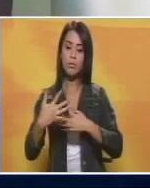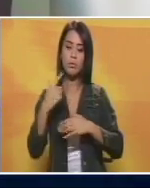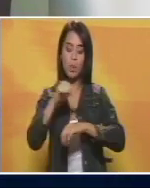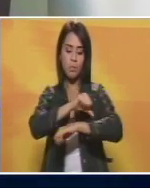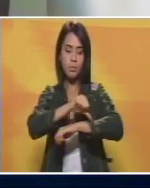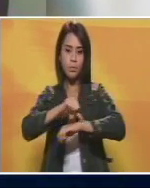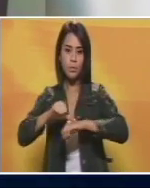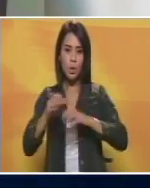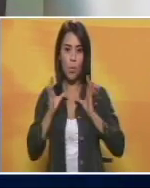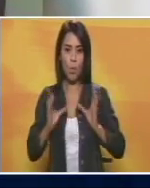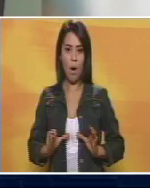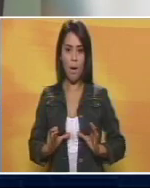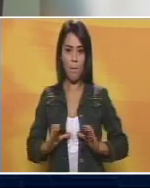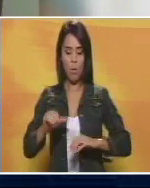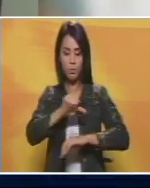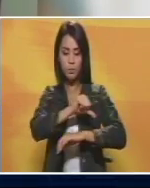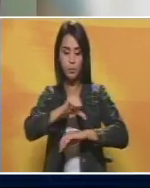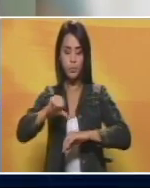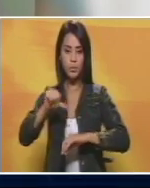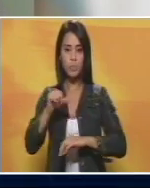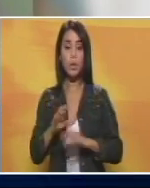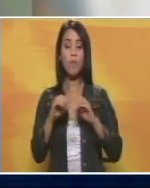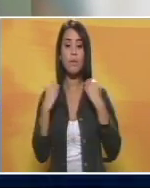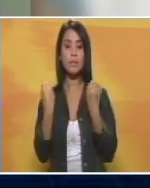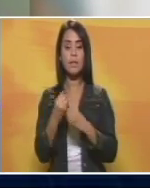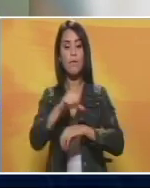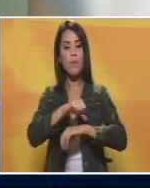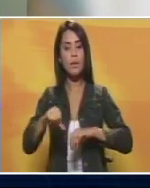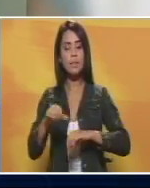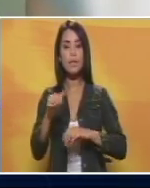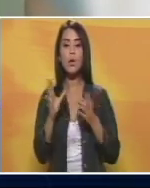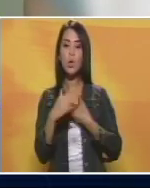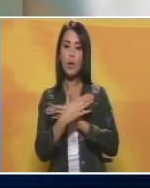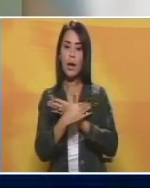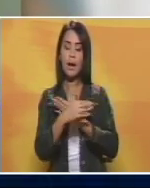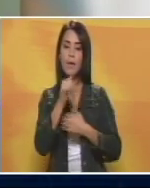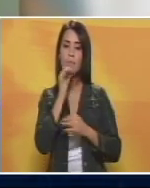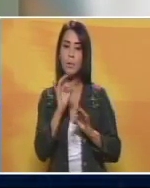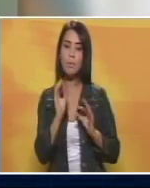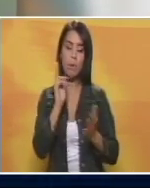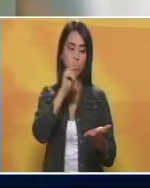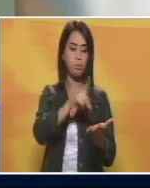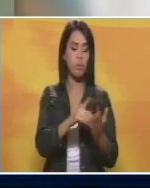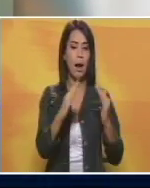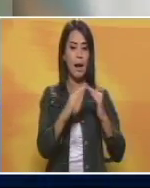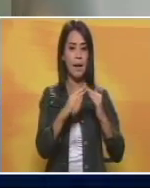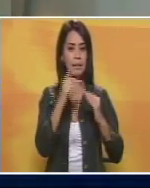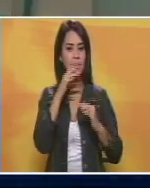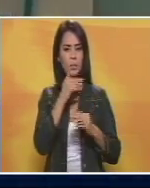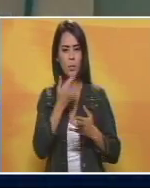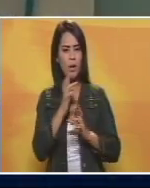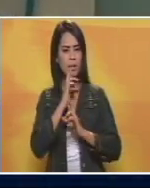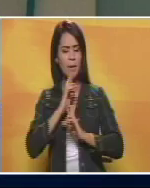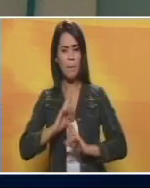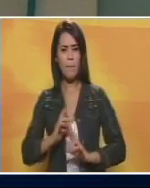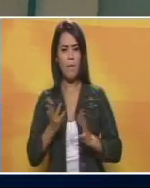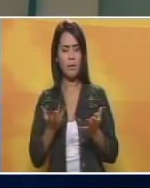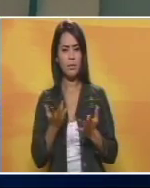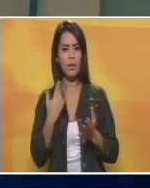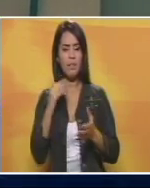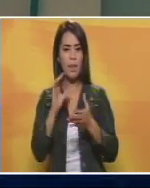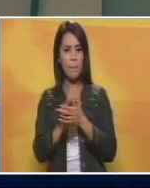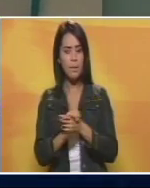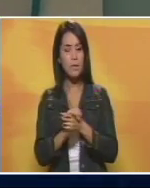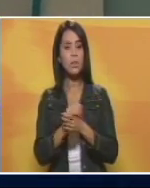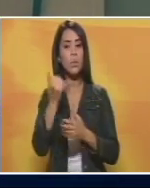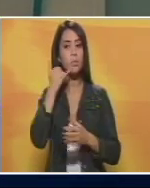la autopsia al cadáver. La oficina del forense de Los Ángeles informó que acudieron a la casa del joven tras no obtener respuesta ante los llamados de amigos